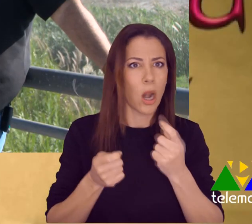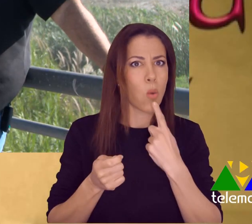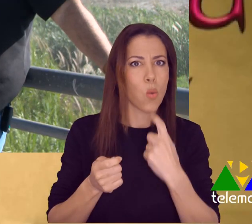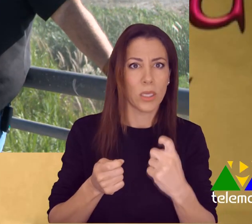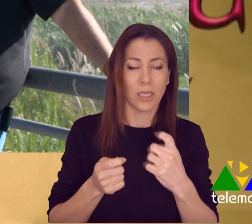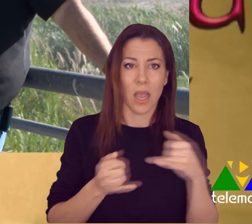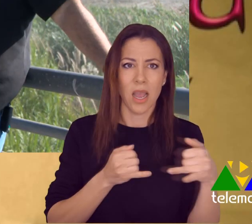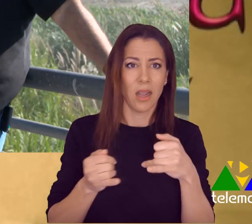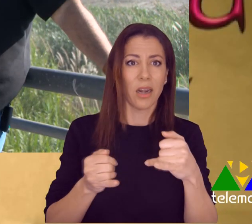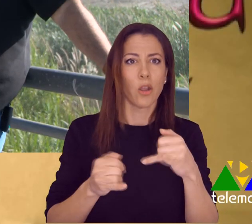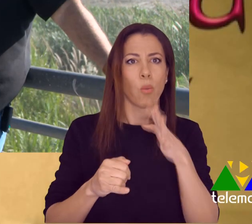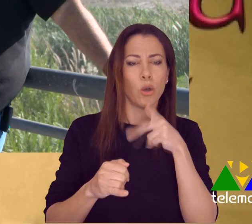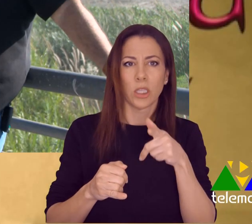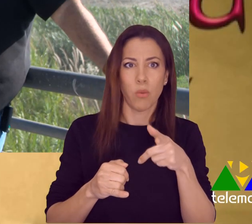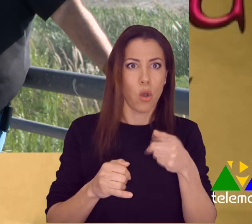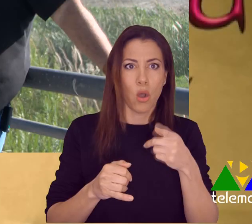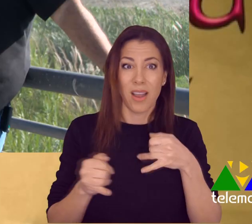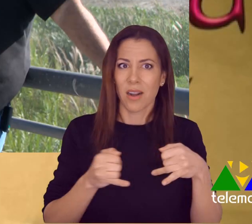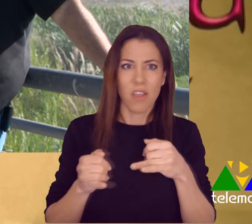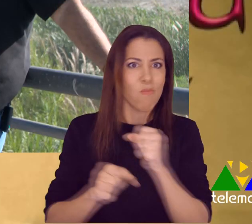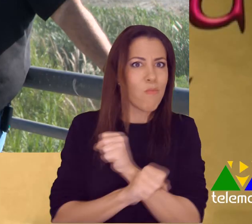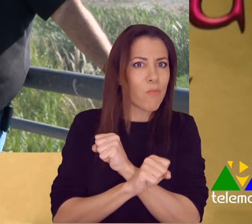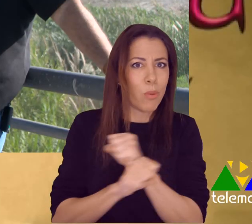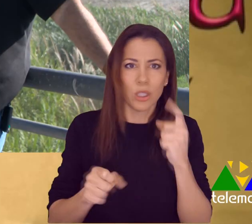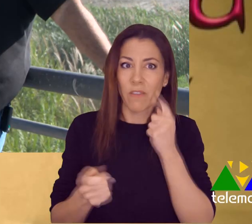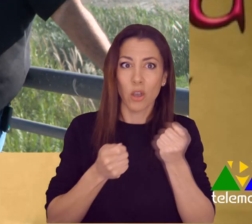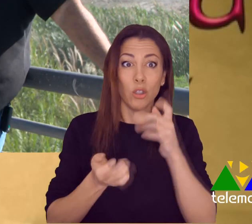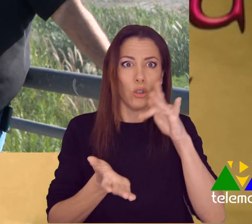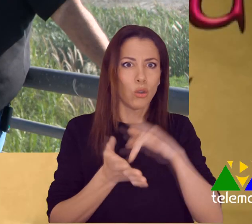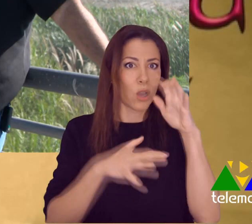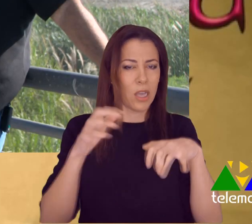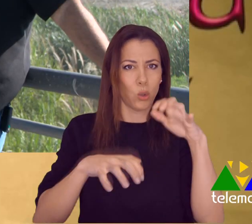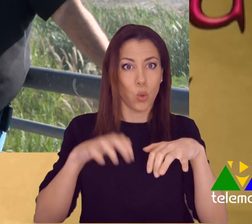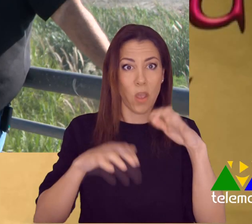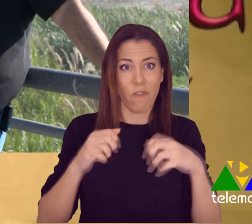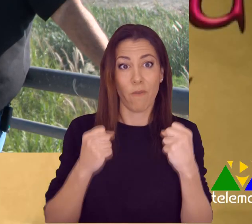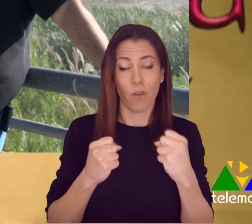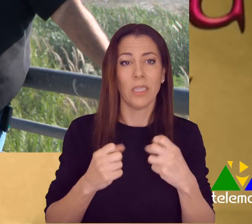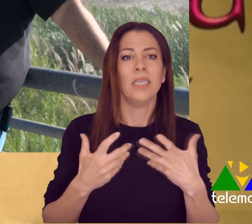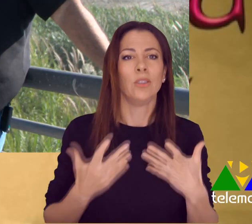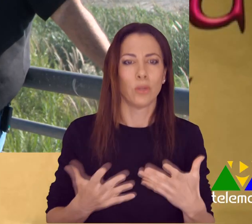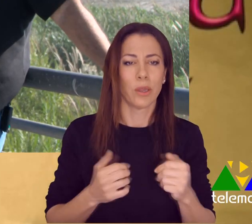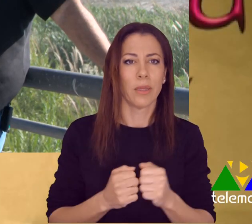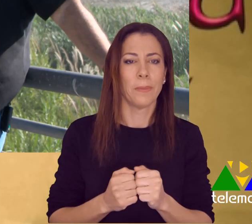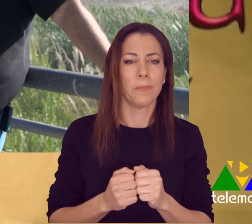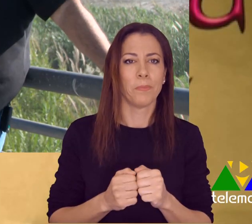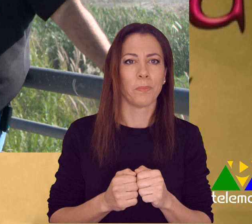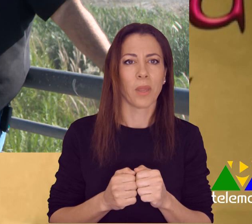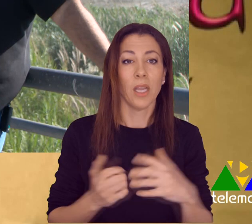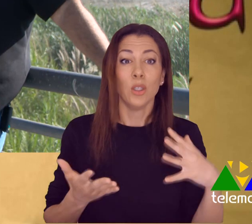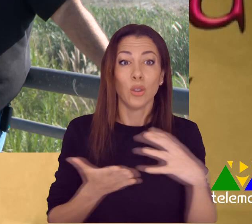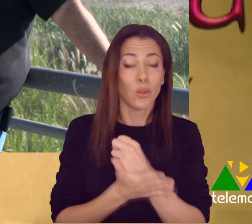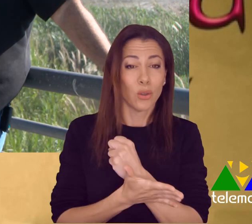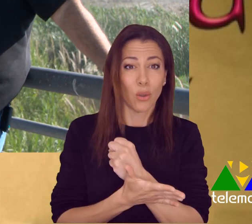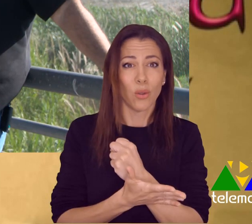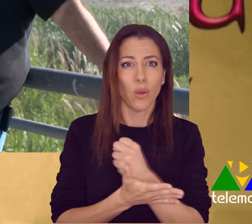río. El río era descontrolado absolutamente cada vez que llovía, más de la cuenta. El caso es que todo